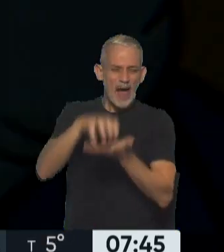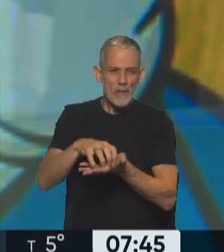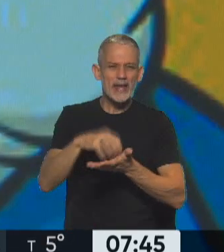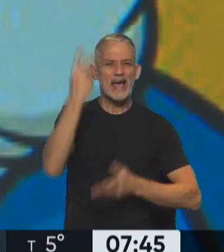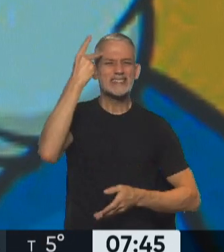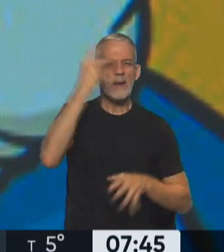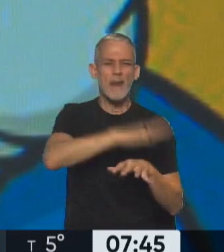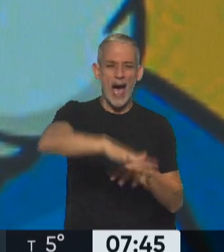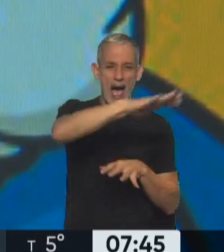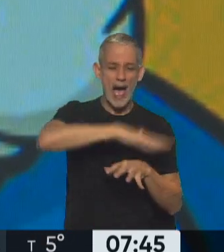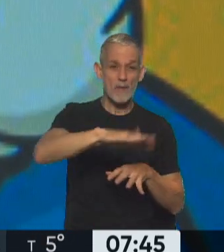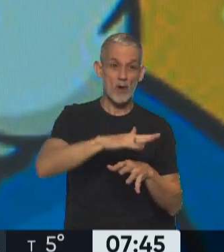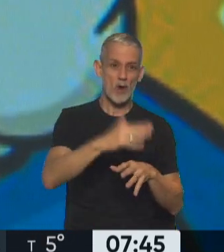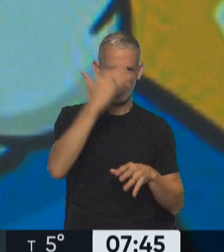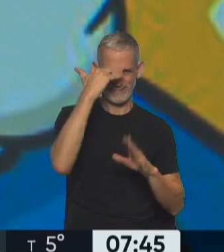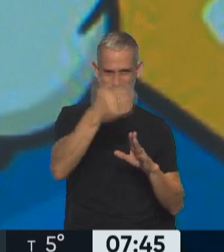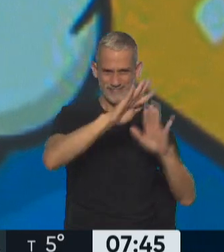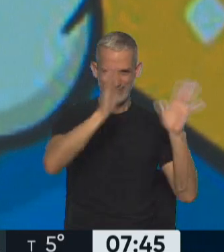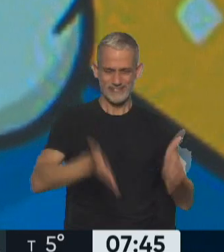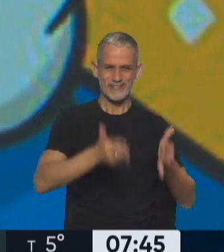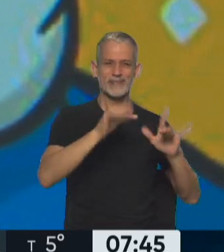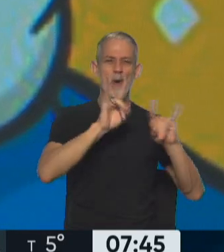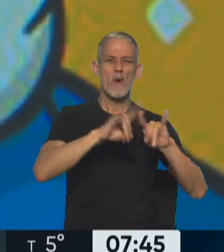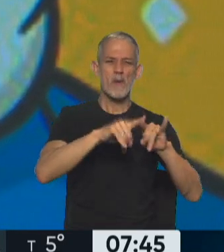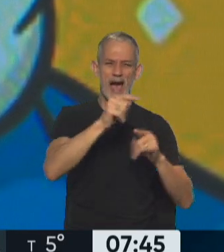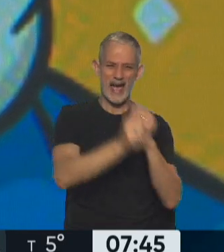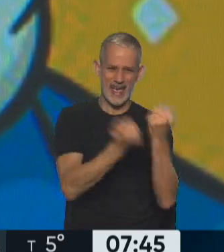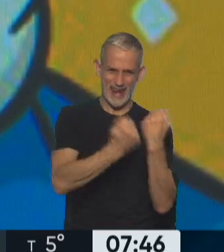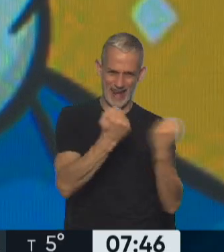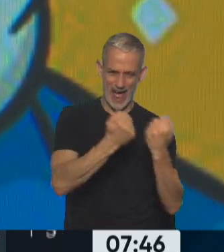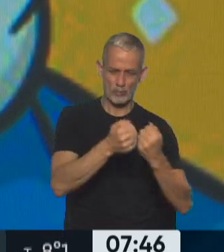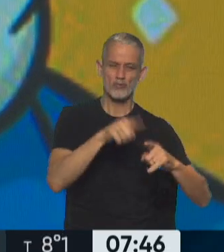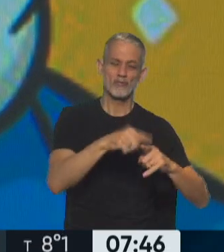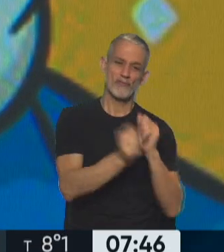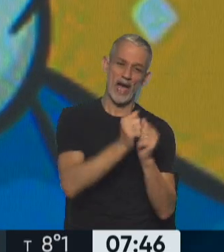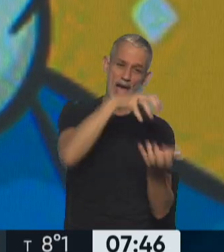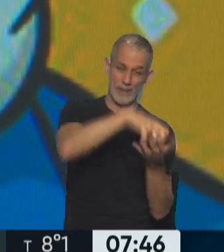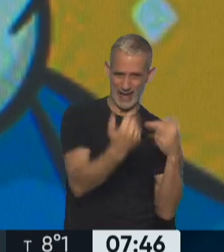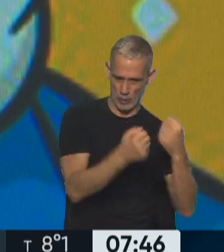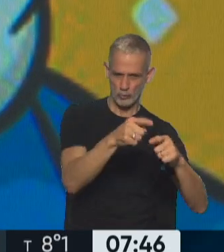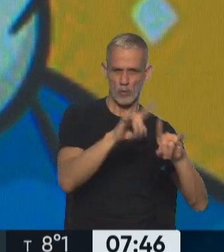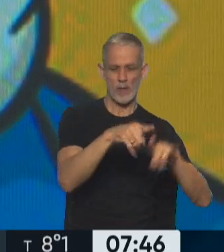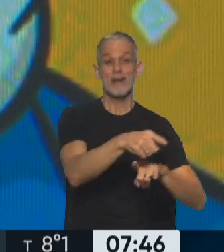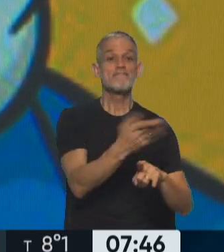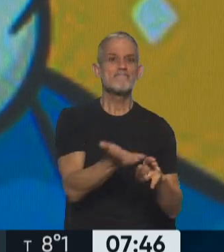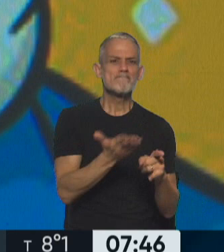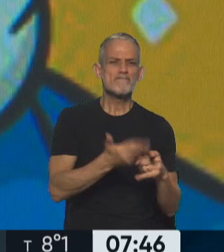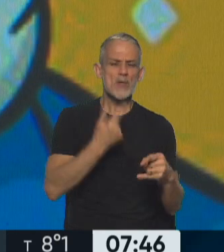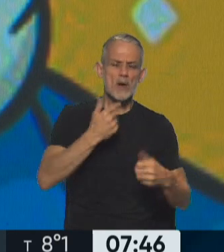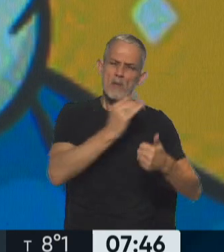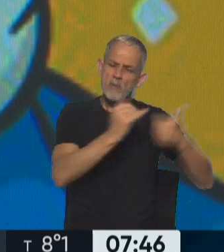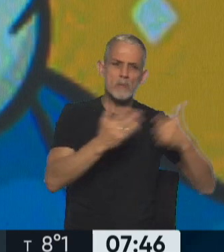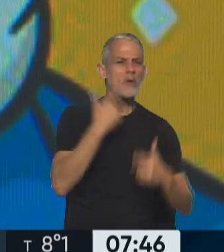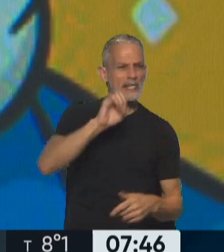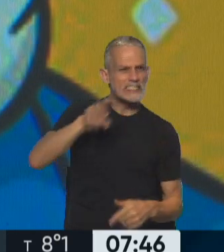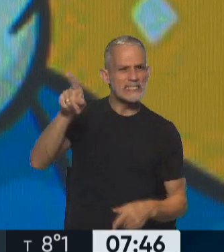São Pablo frente a una fábrica de Volkswagen, dando un discurso bastante amplio en el cual criticó mucho a